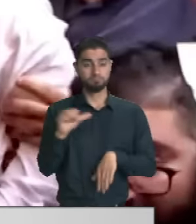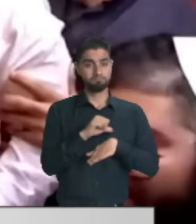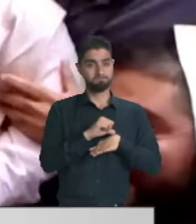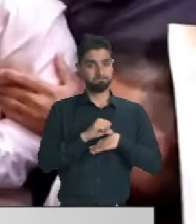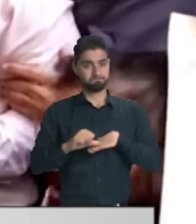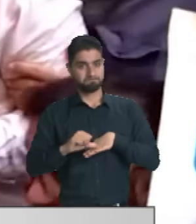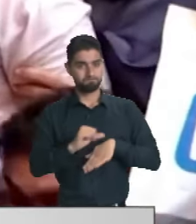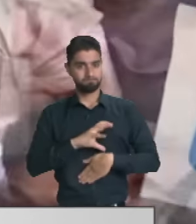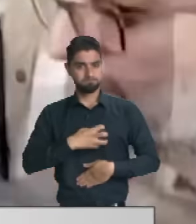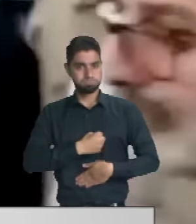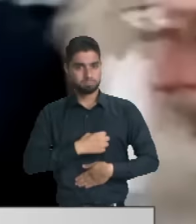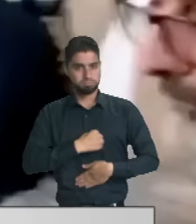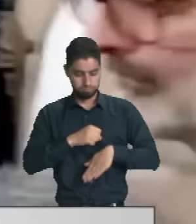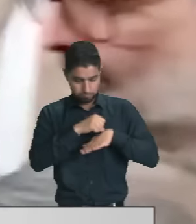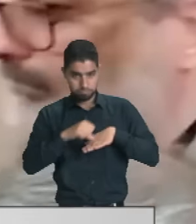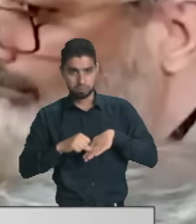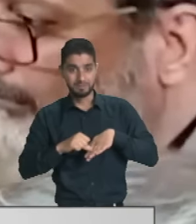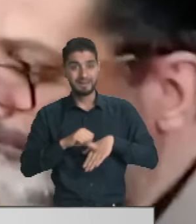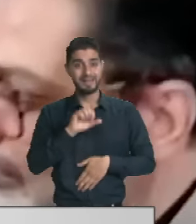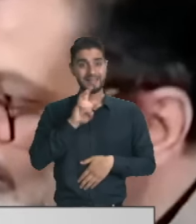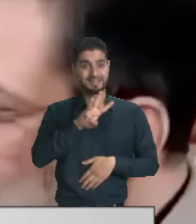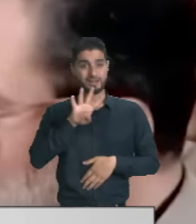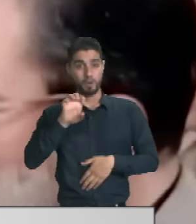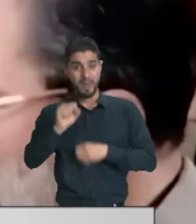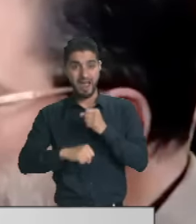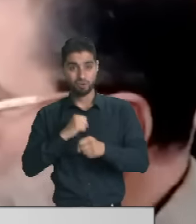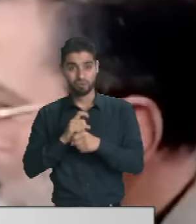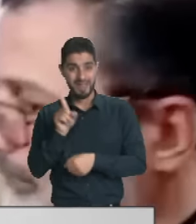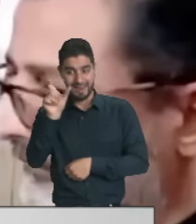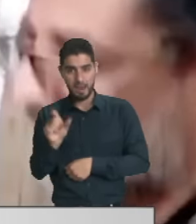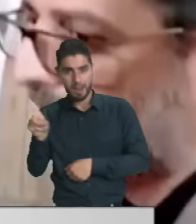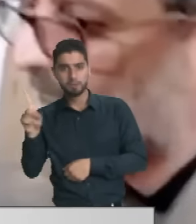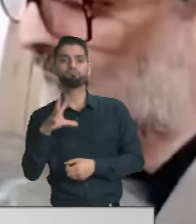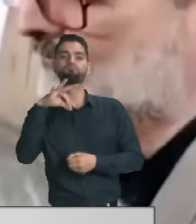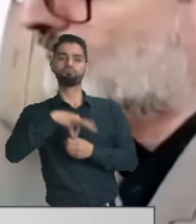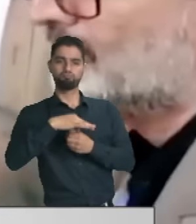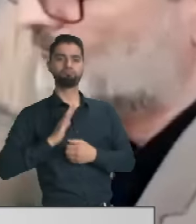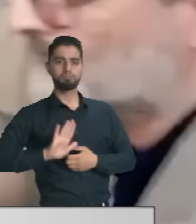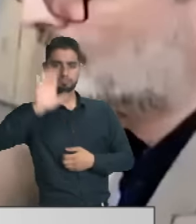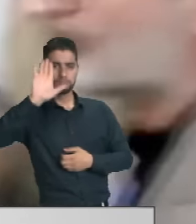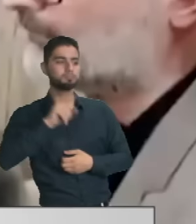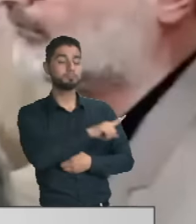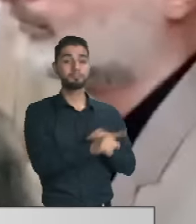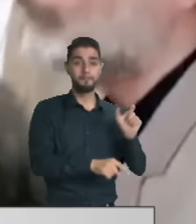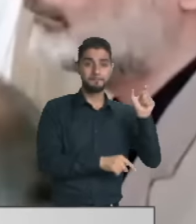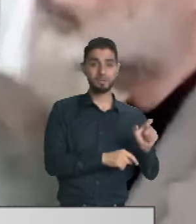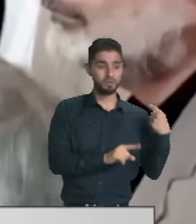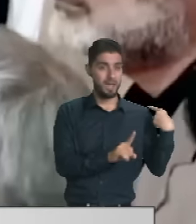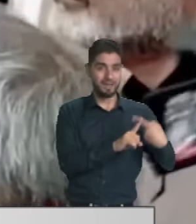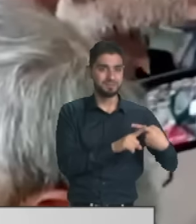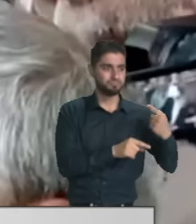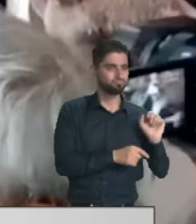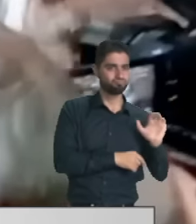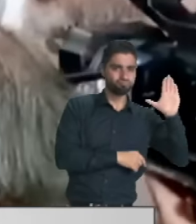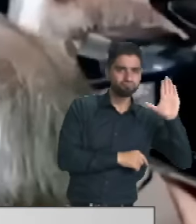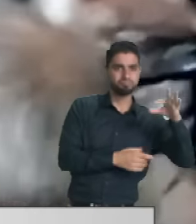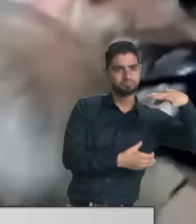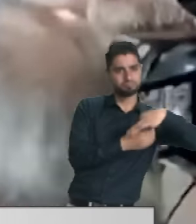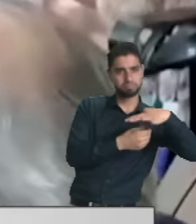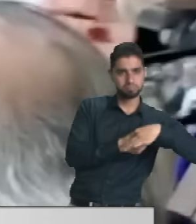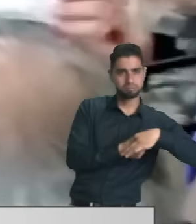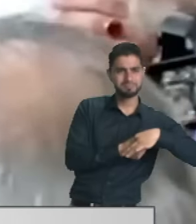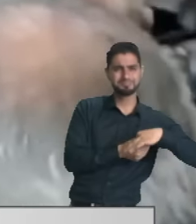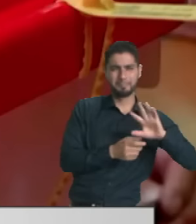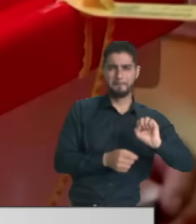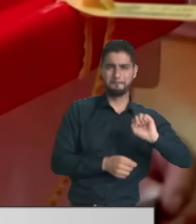al ultraconservador Saif Halili, antiguo negociador nuclear, tras una primera vuelta empañada por una